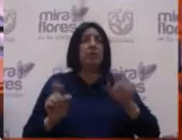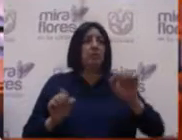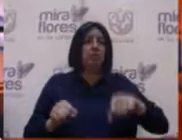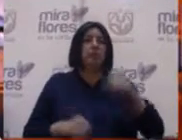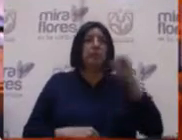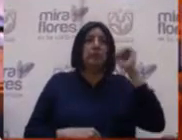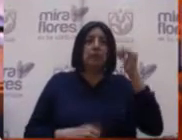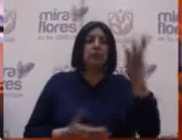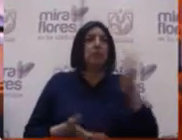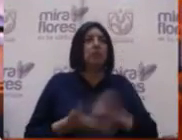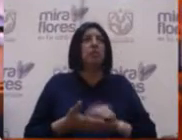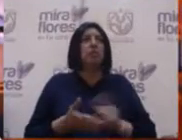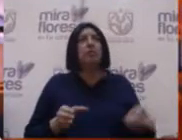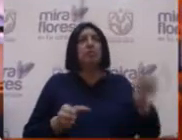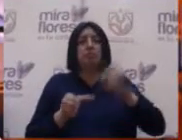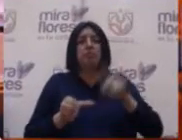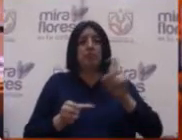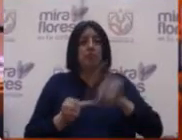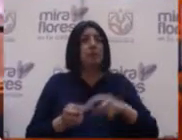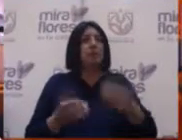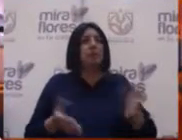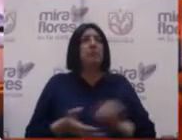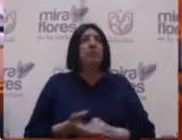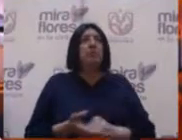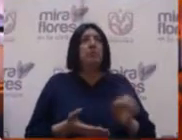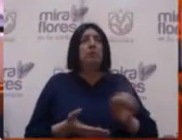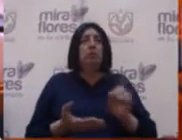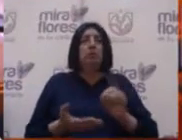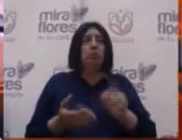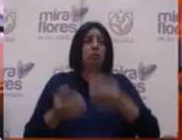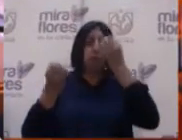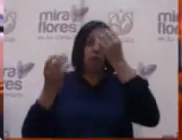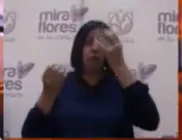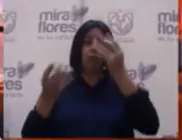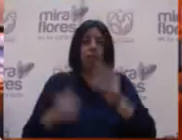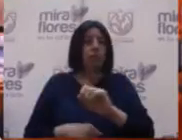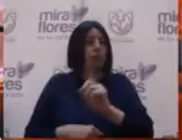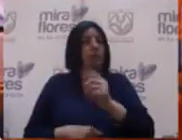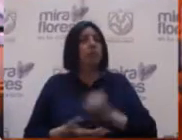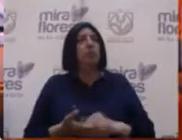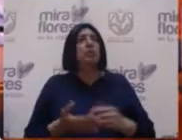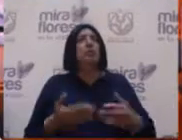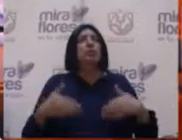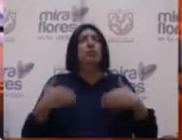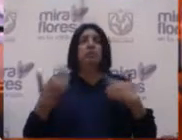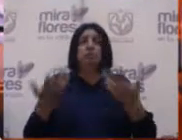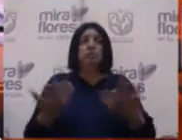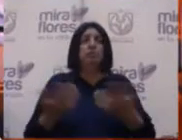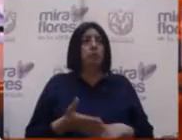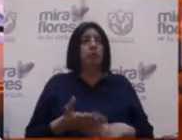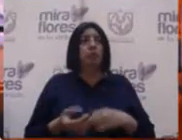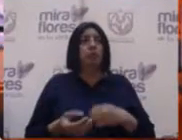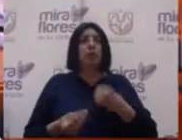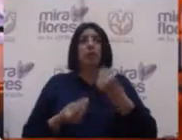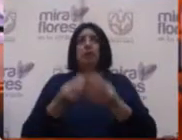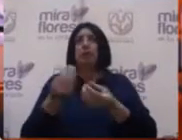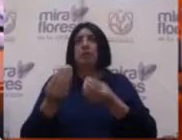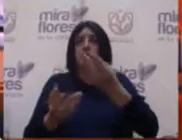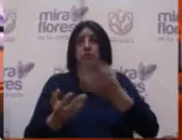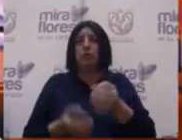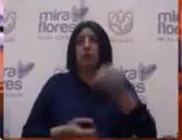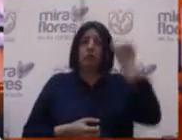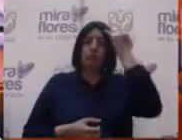derecho de haber participado, y no en forma que nos informen nomás, sino poder dar nuestras ideas y